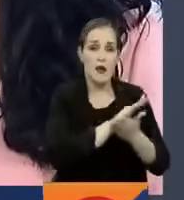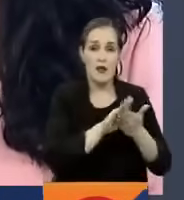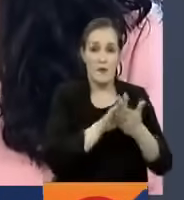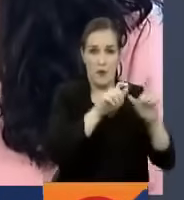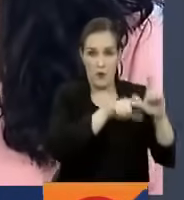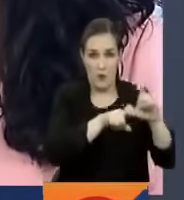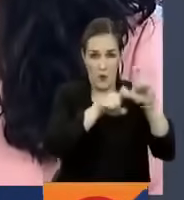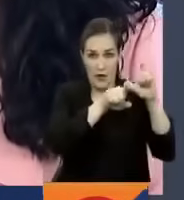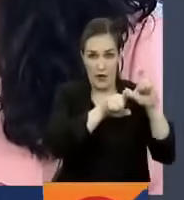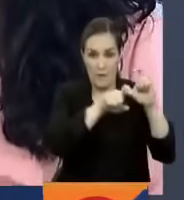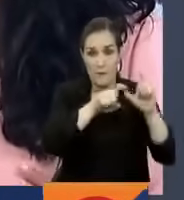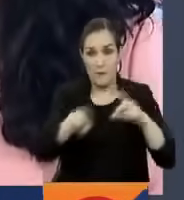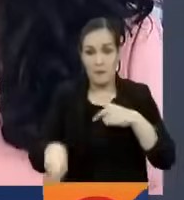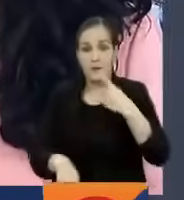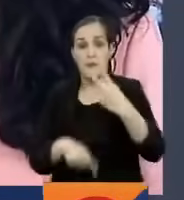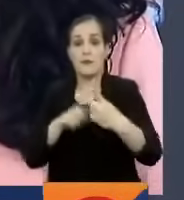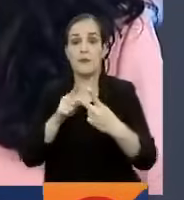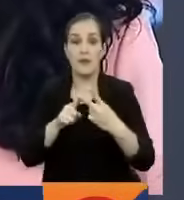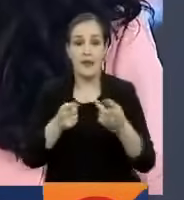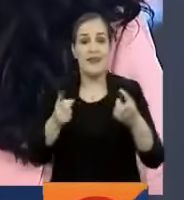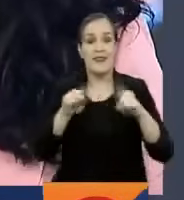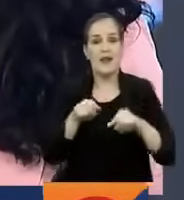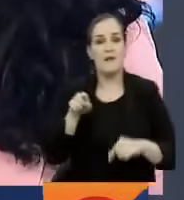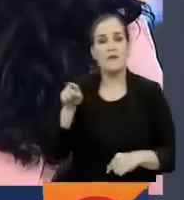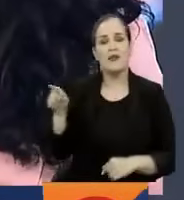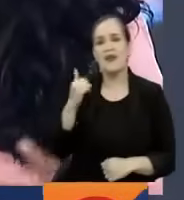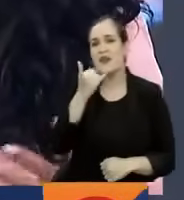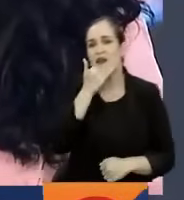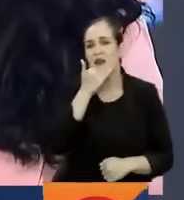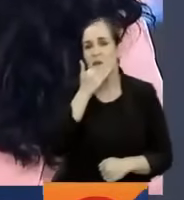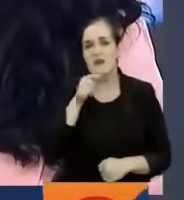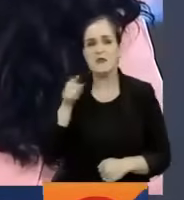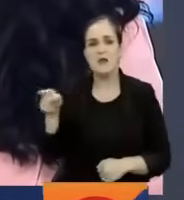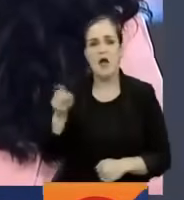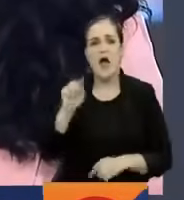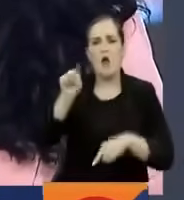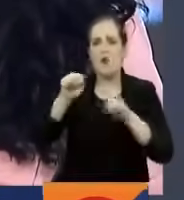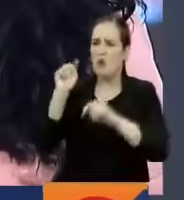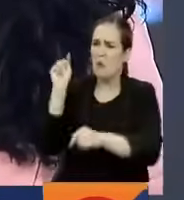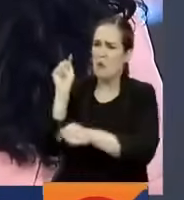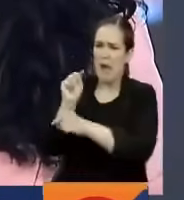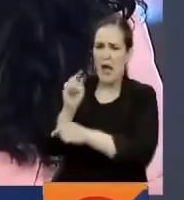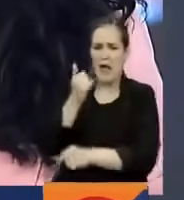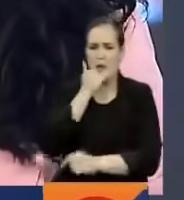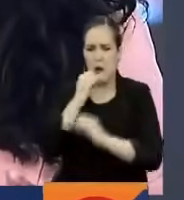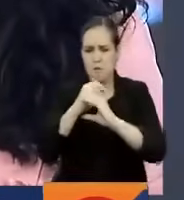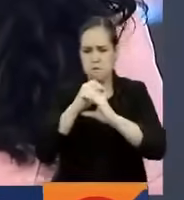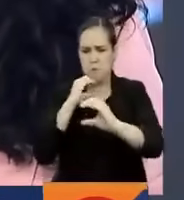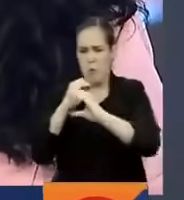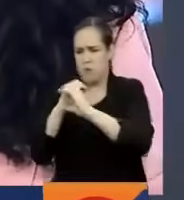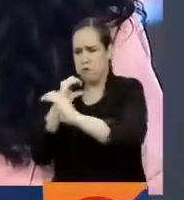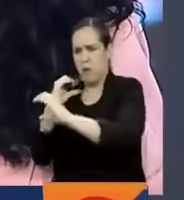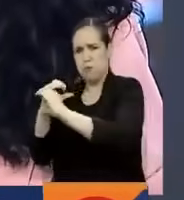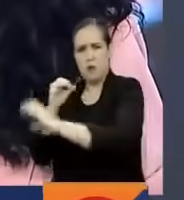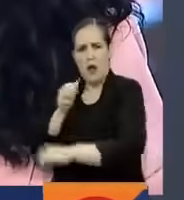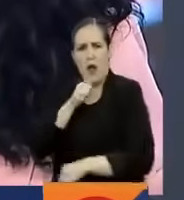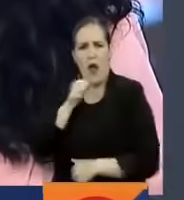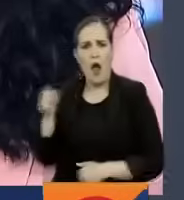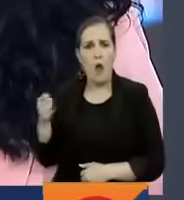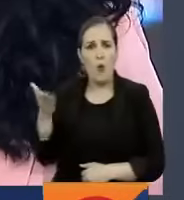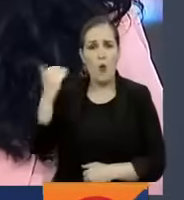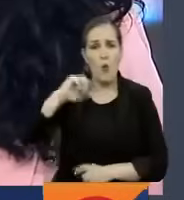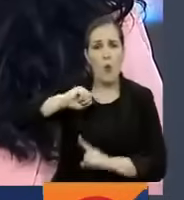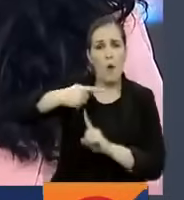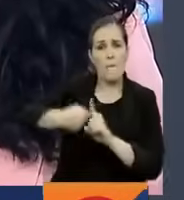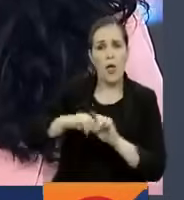nota también les vamos a contar la respuesta que generó gestión del riesgo a los cuestionamientos de estos 40 carrotanques que llegaron hace casi un